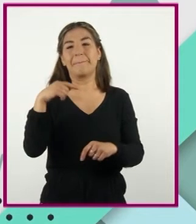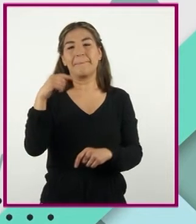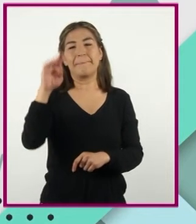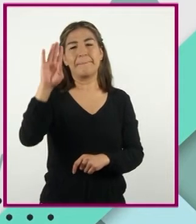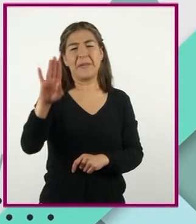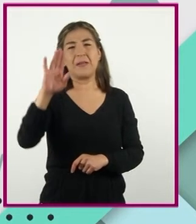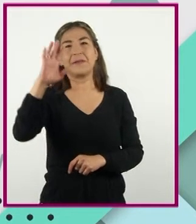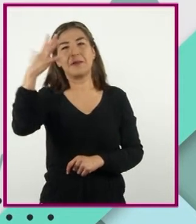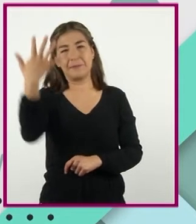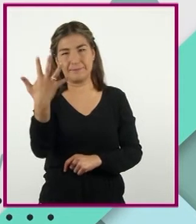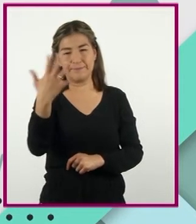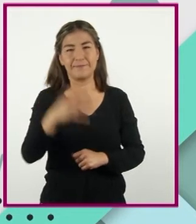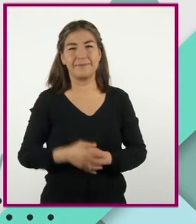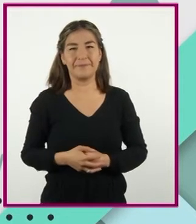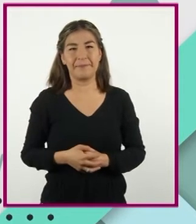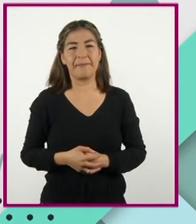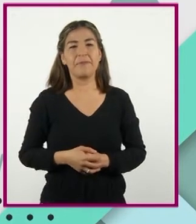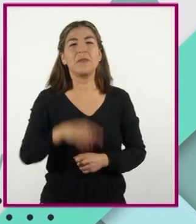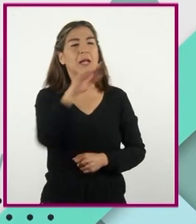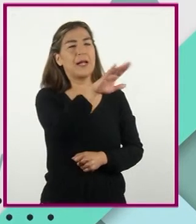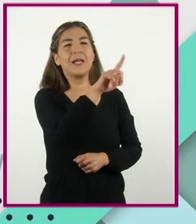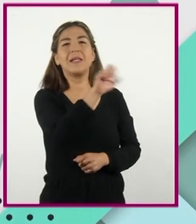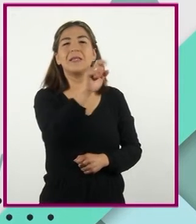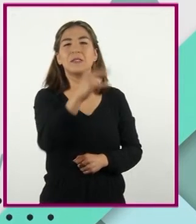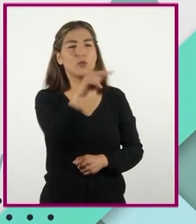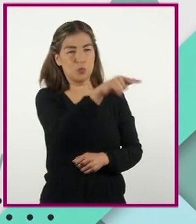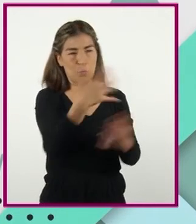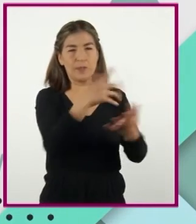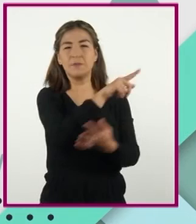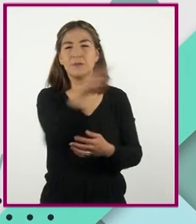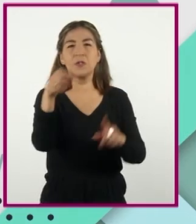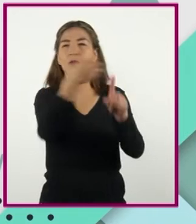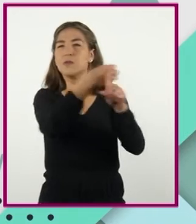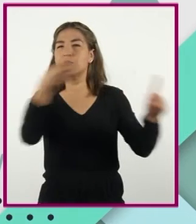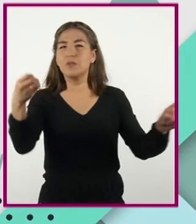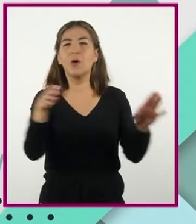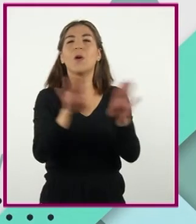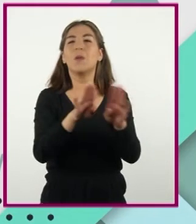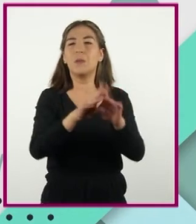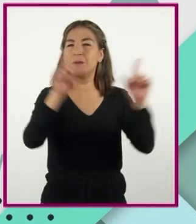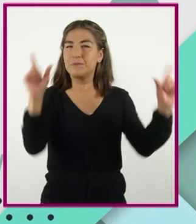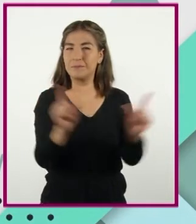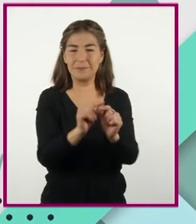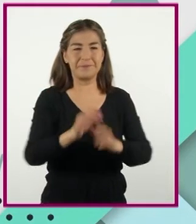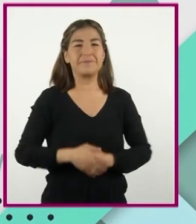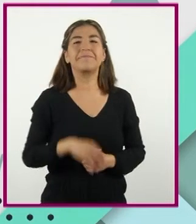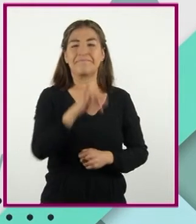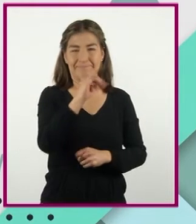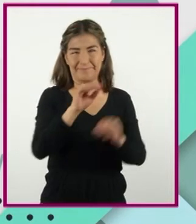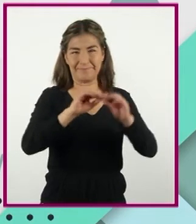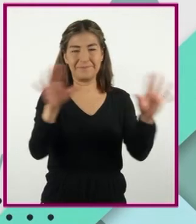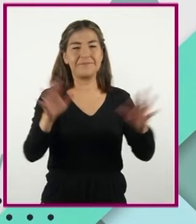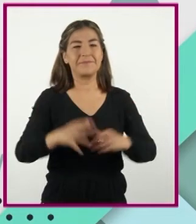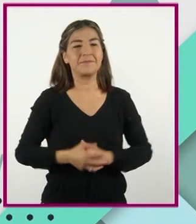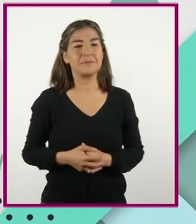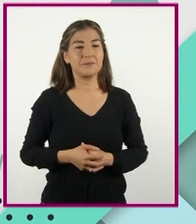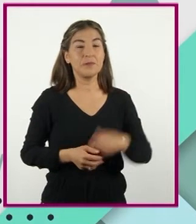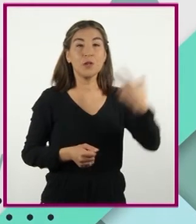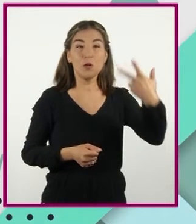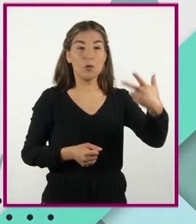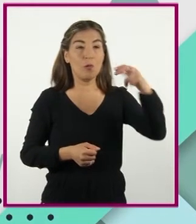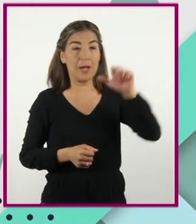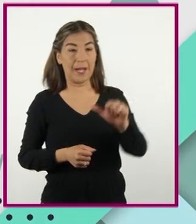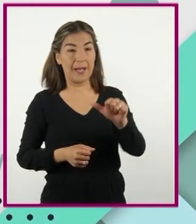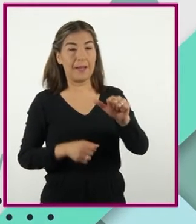quinta. Leslie, identifica y reduce los términos semejantes, por favor. Claro, maestro. 8a